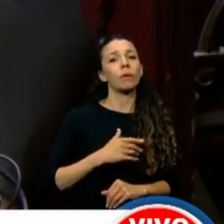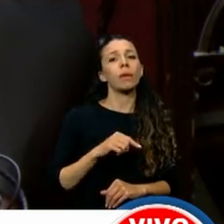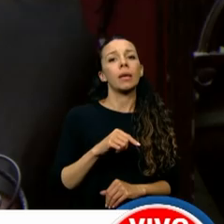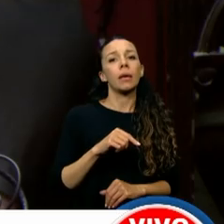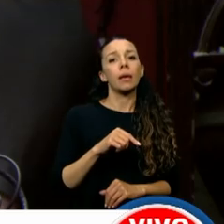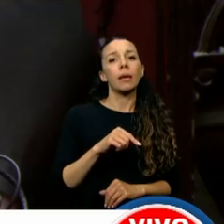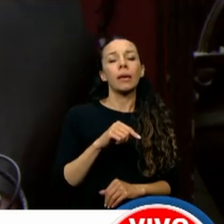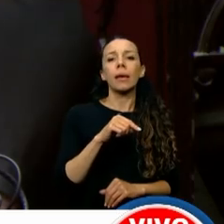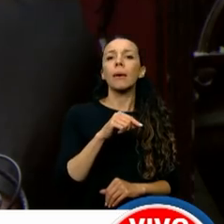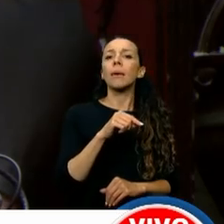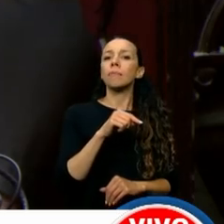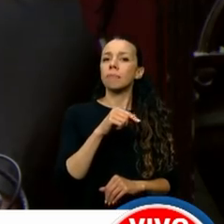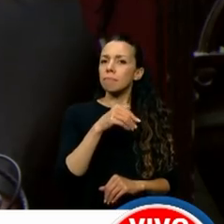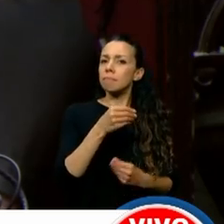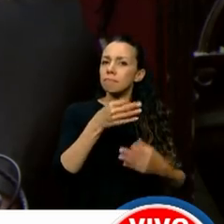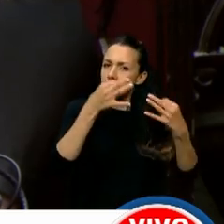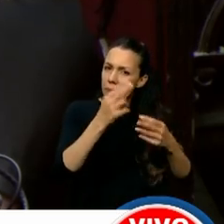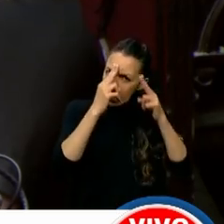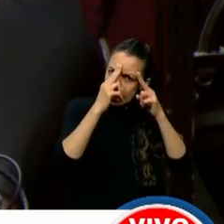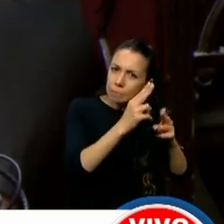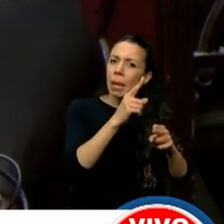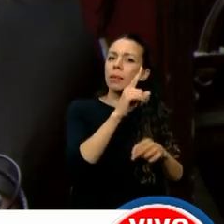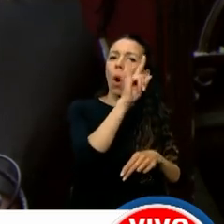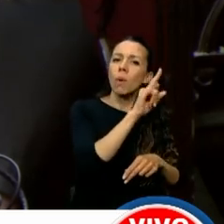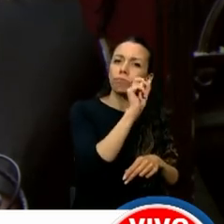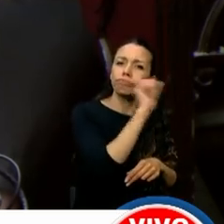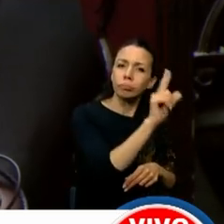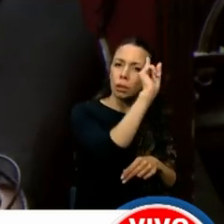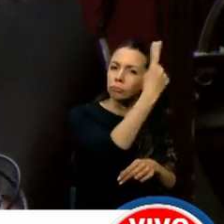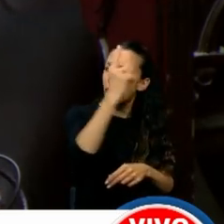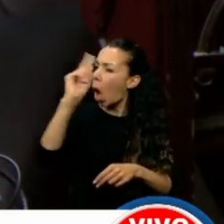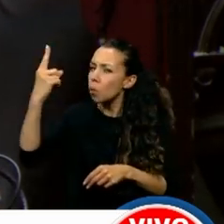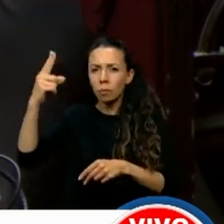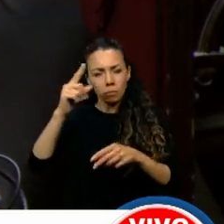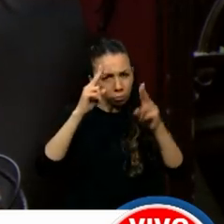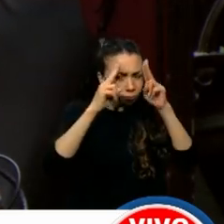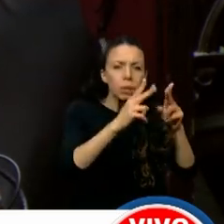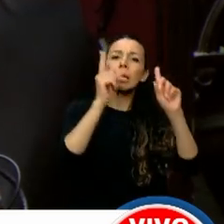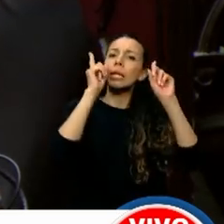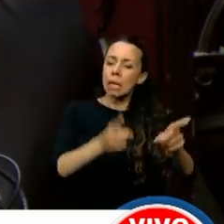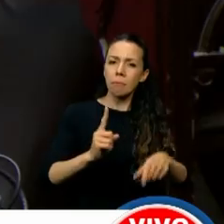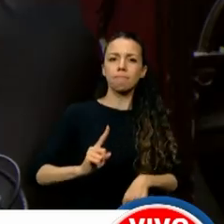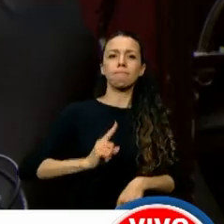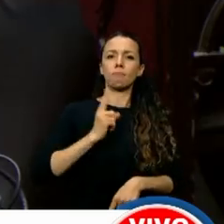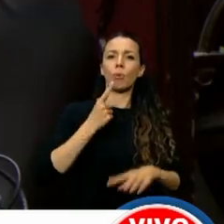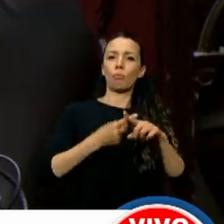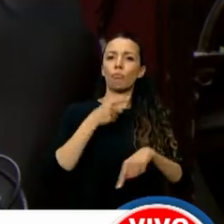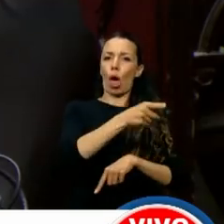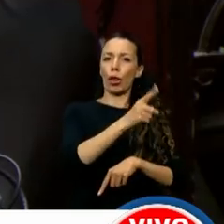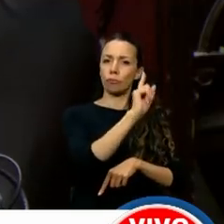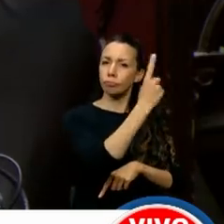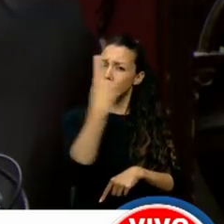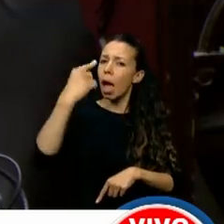va a respetar la autonomía universitaria sino que la va a honrar porque él ha honrado siempre tenemos